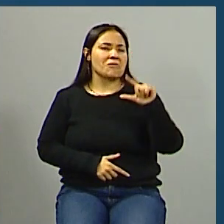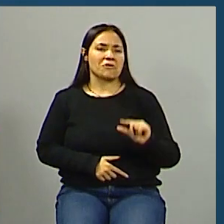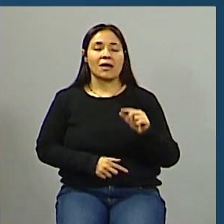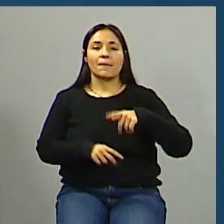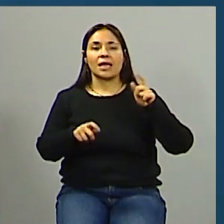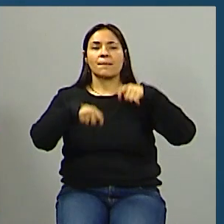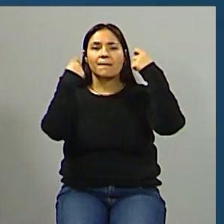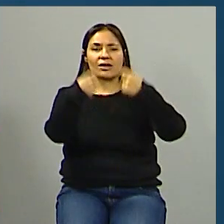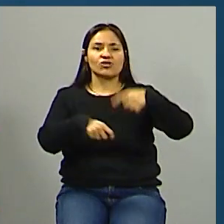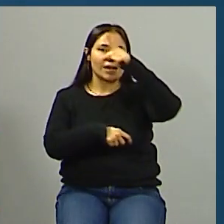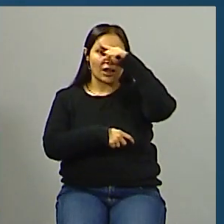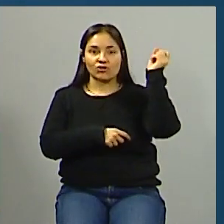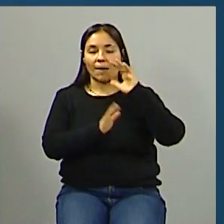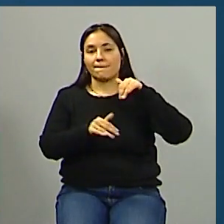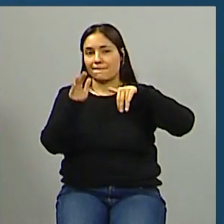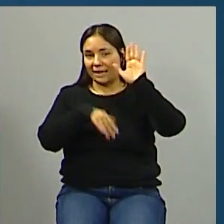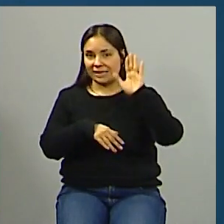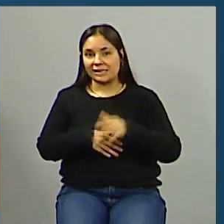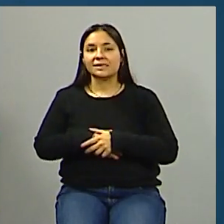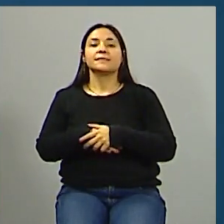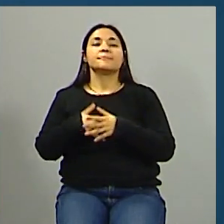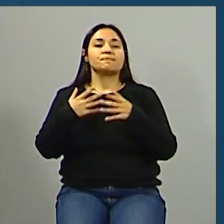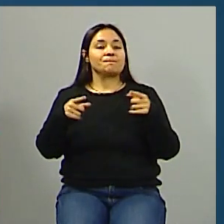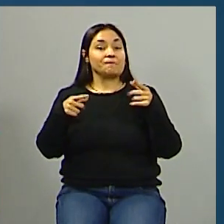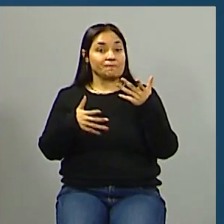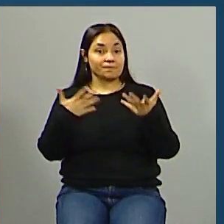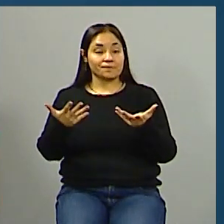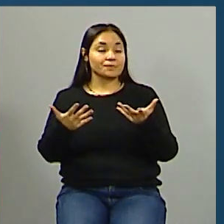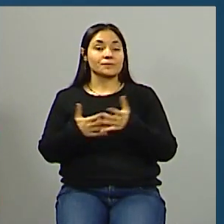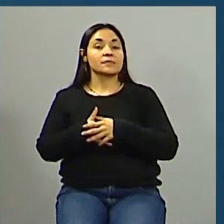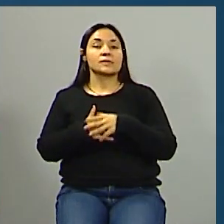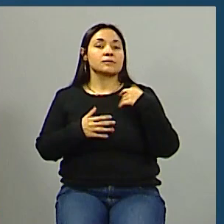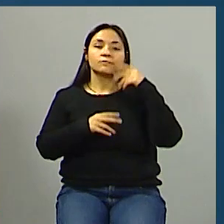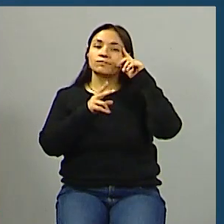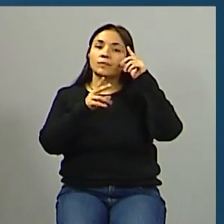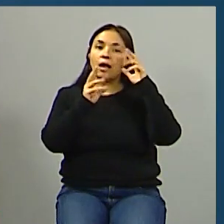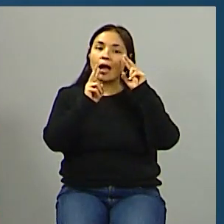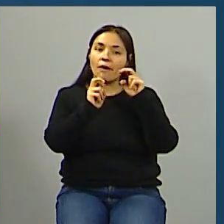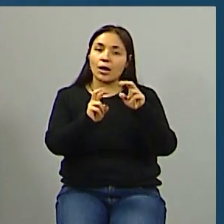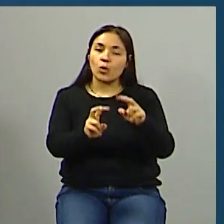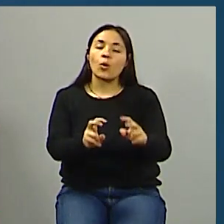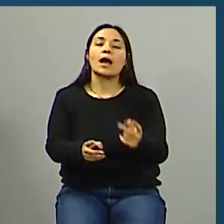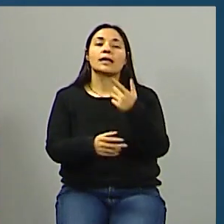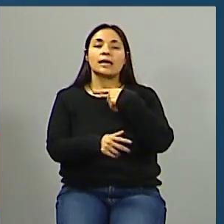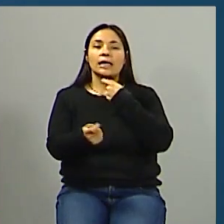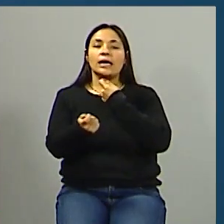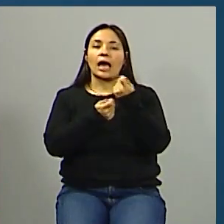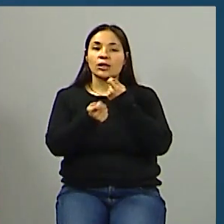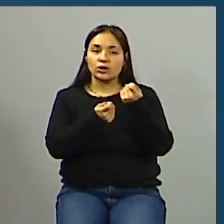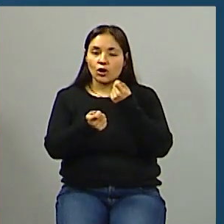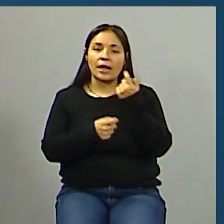inversiones de carácter nacional, ¿no es cierto? Sí. Y ahí hay que, bueno, evaluar quizás las gestiones y lo que se pudo hacer en cada